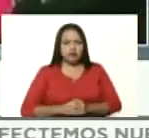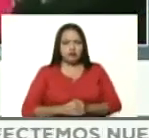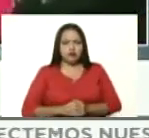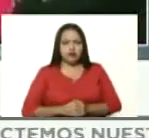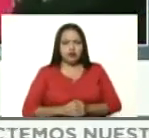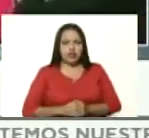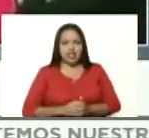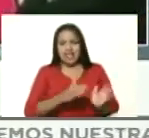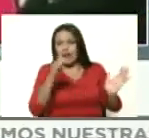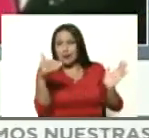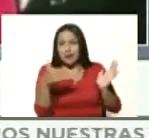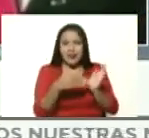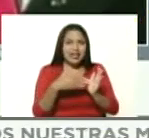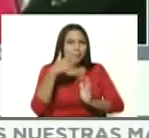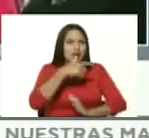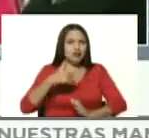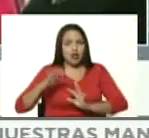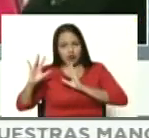miles de personas.